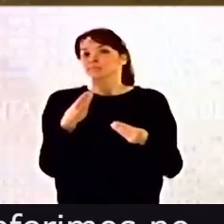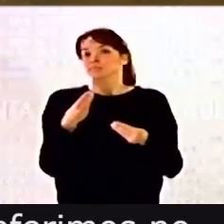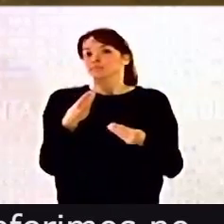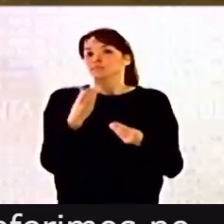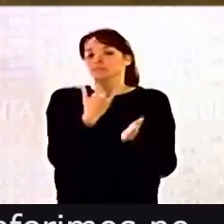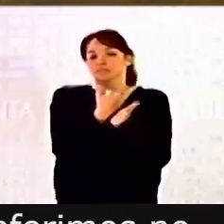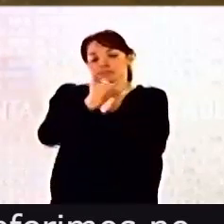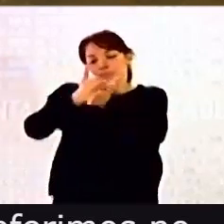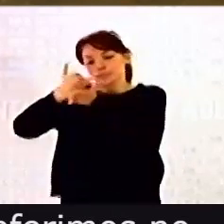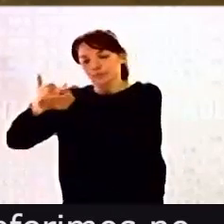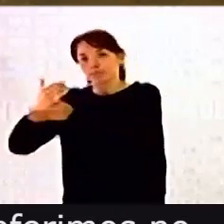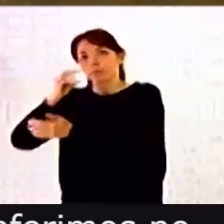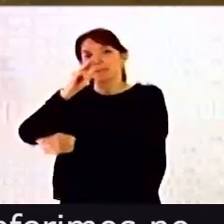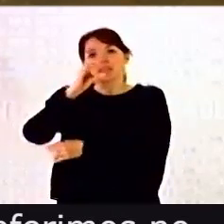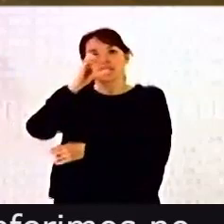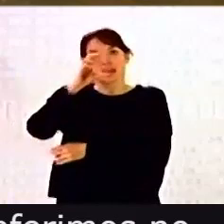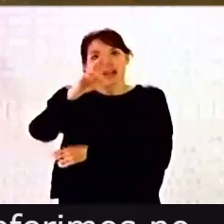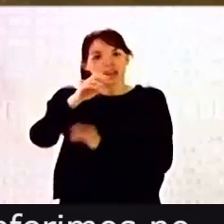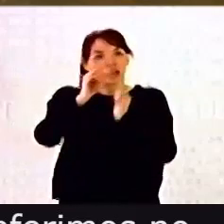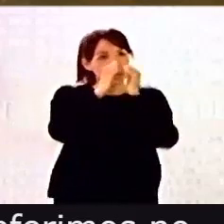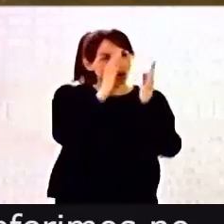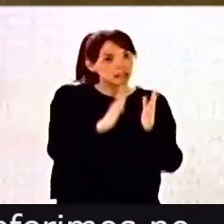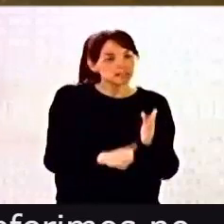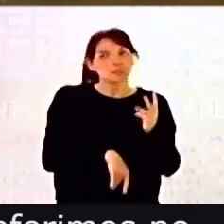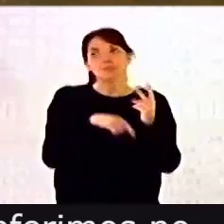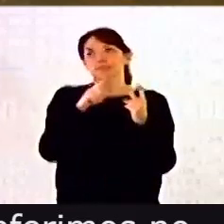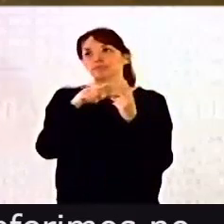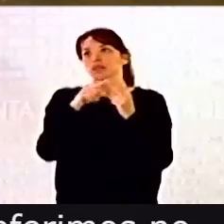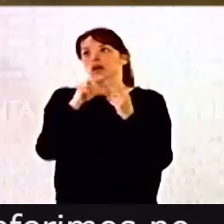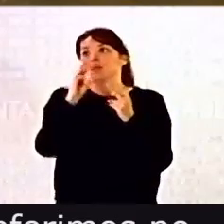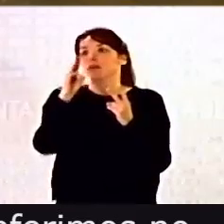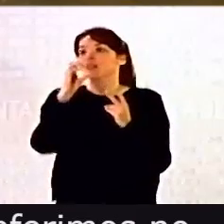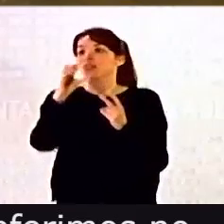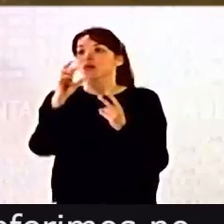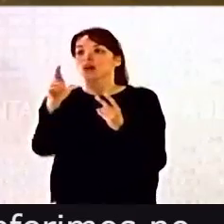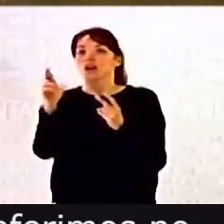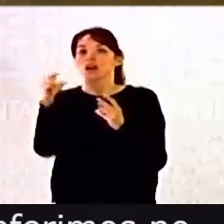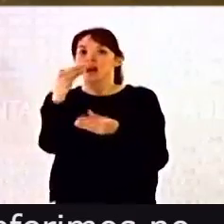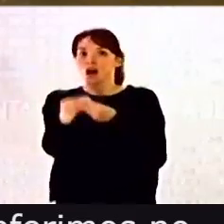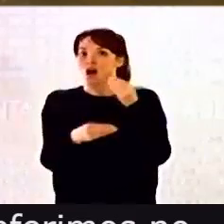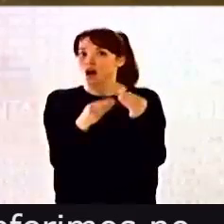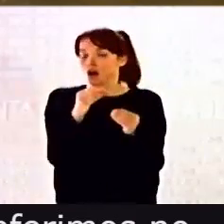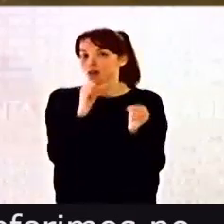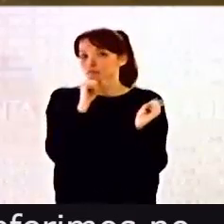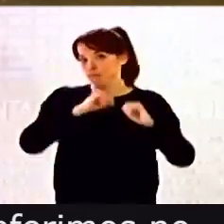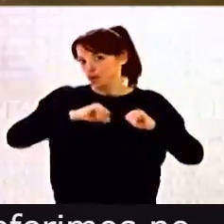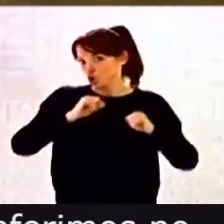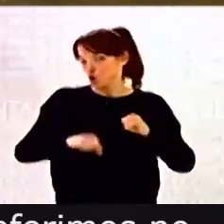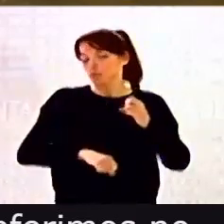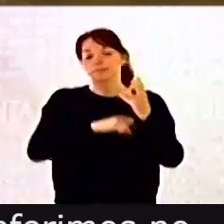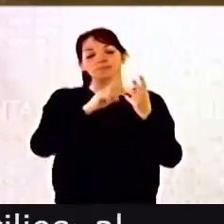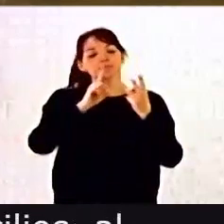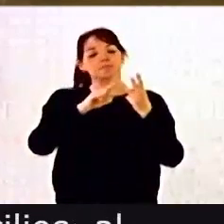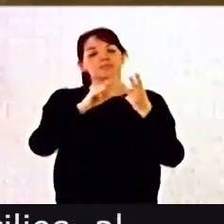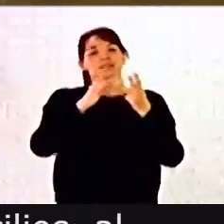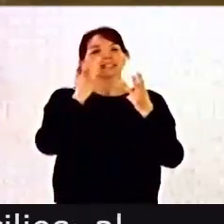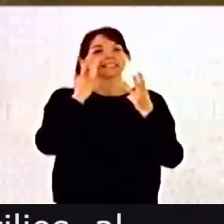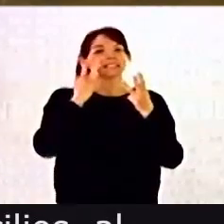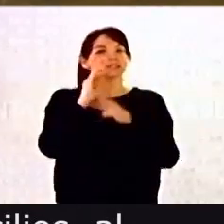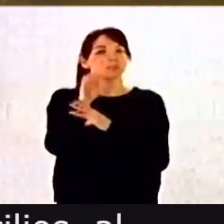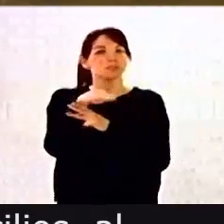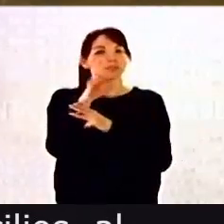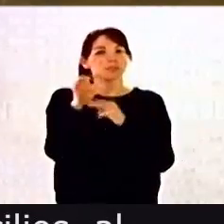PCRs en domicilios, necesitaríamos hacer PCR al residente, necesitaríamos desinfectar el